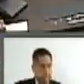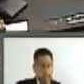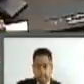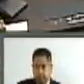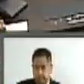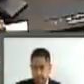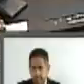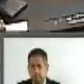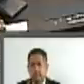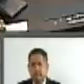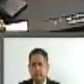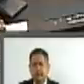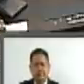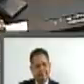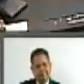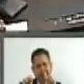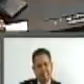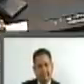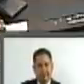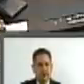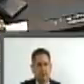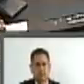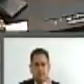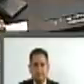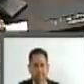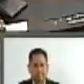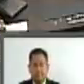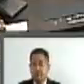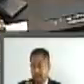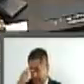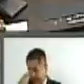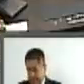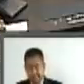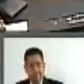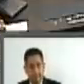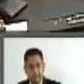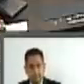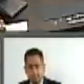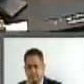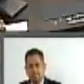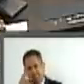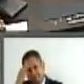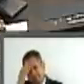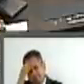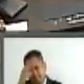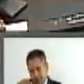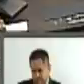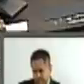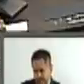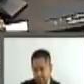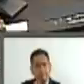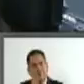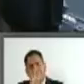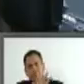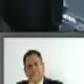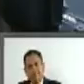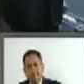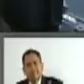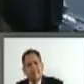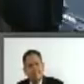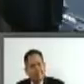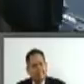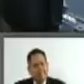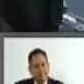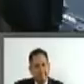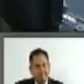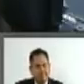ciudadanos, son el sistema de transporte colectivo de la Ciudad de México, mejor conocido como Metro, que transporta diariamente